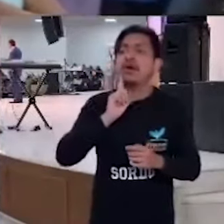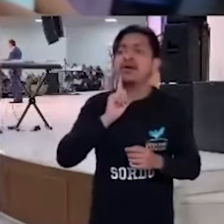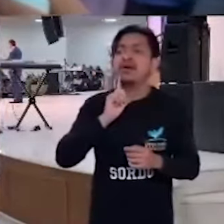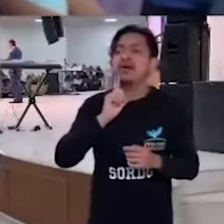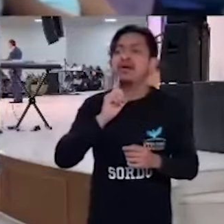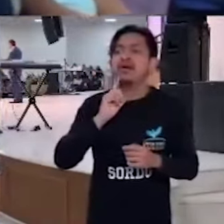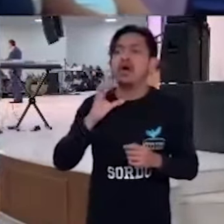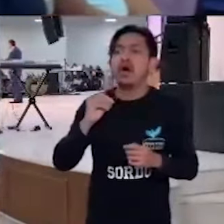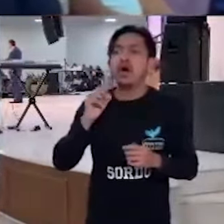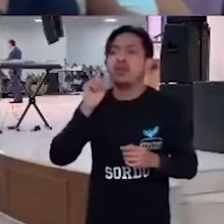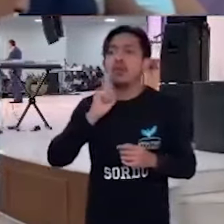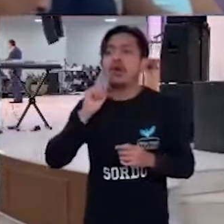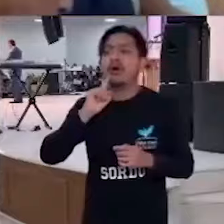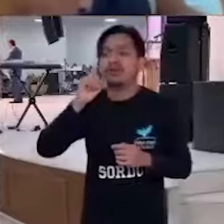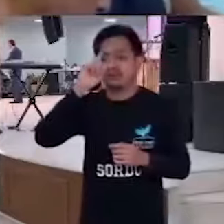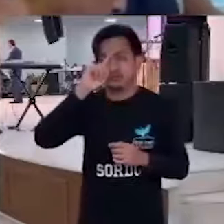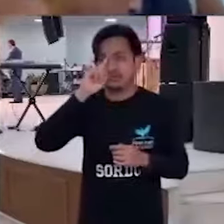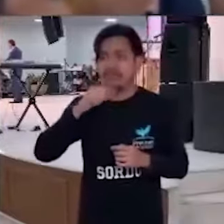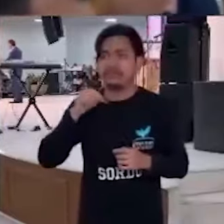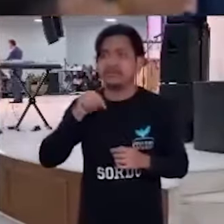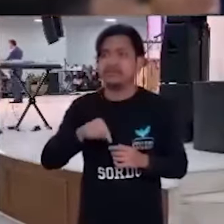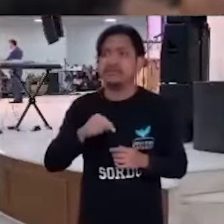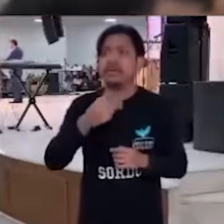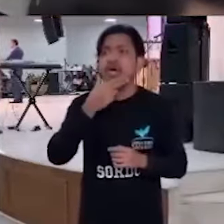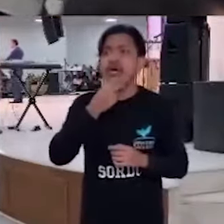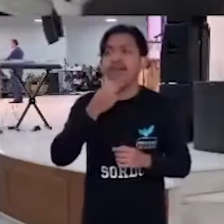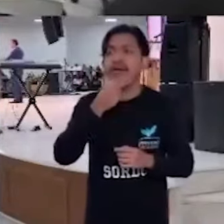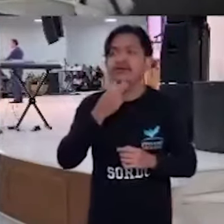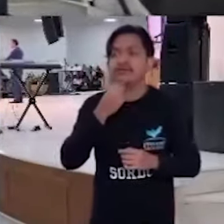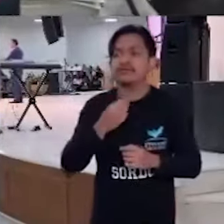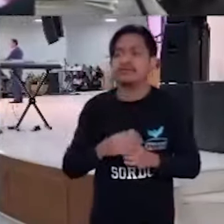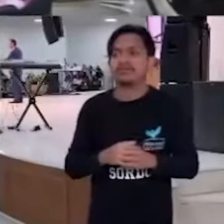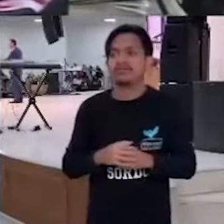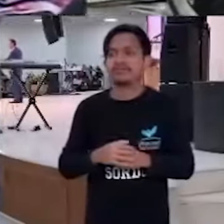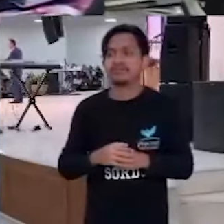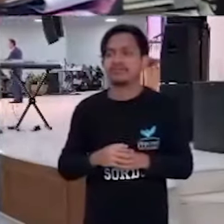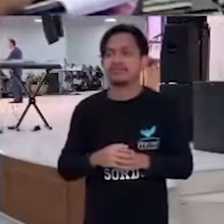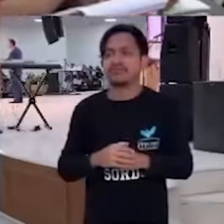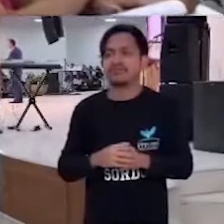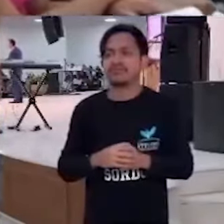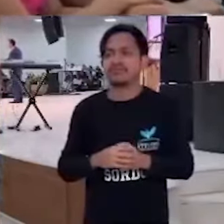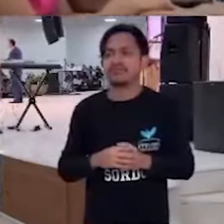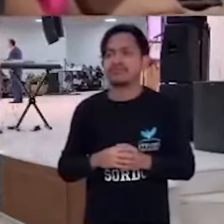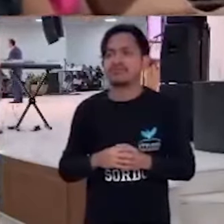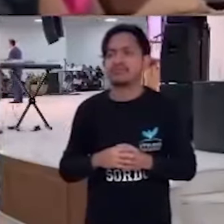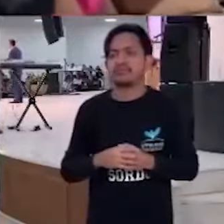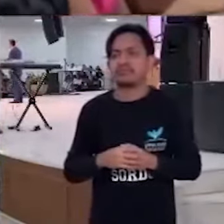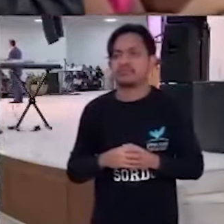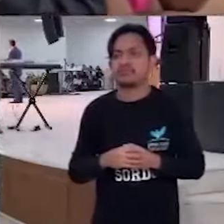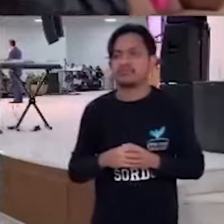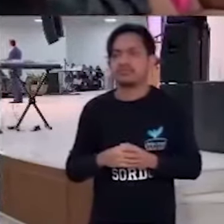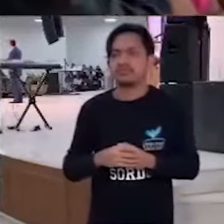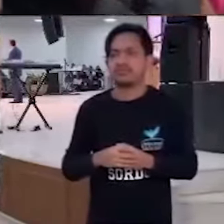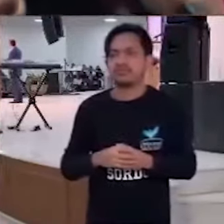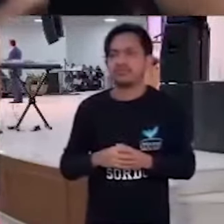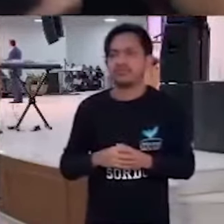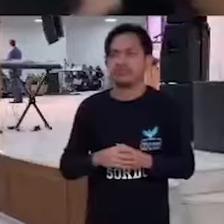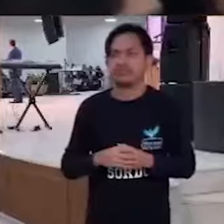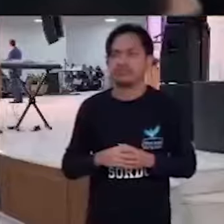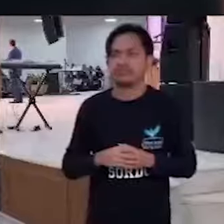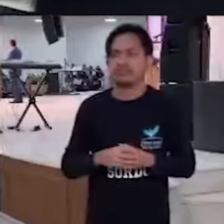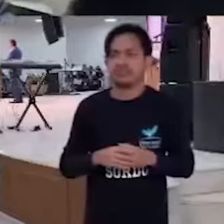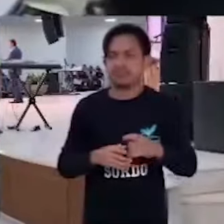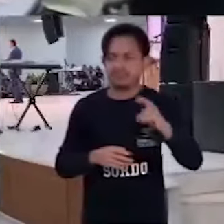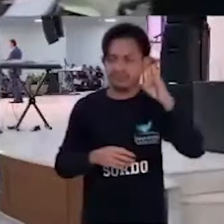mejor le ha funcionado a Satanás a lo largo de la historia es la de la supuesta privacidad. La